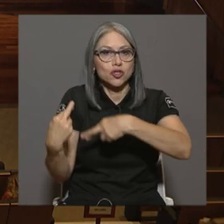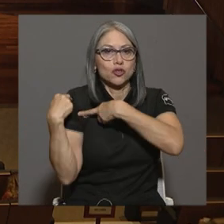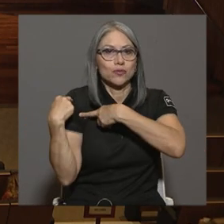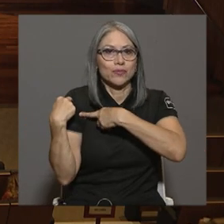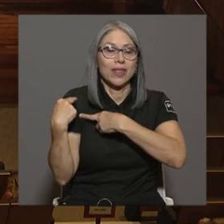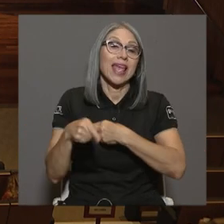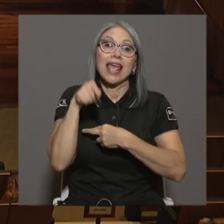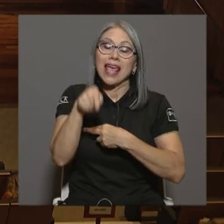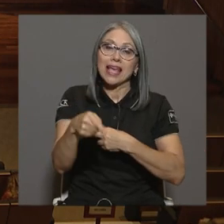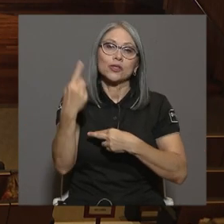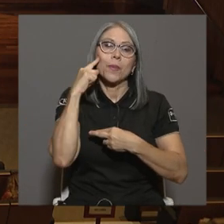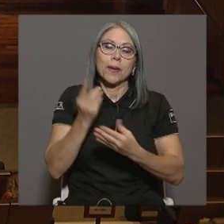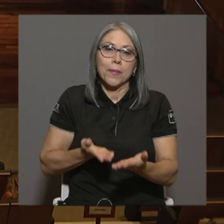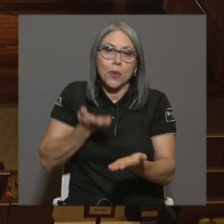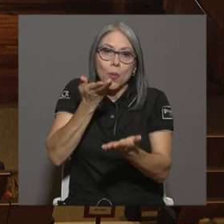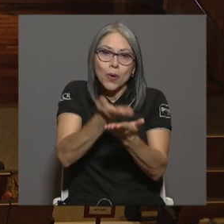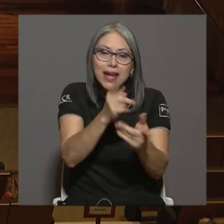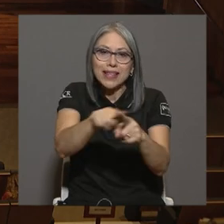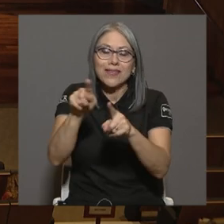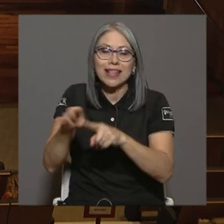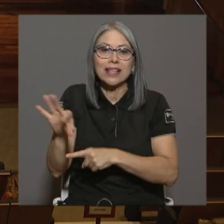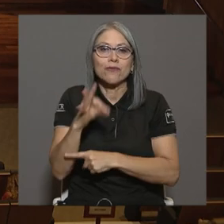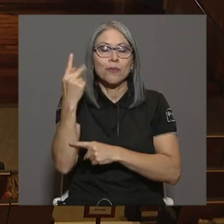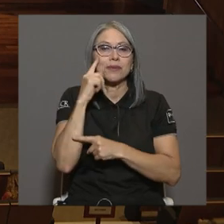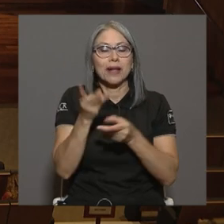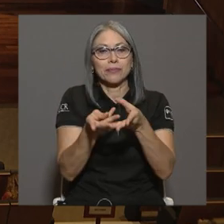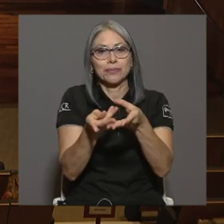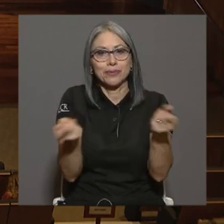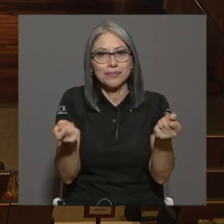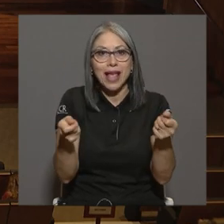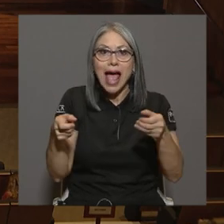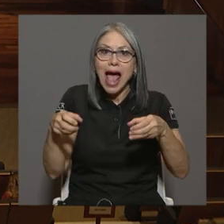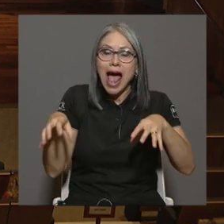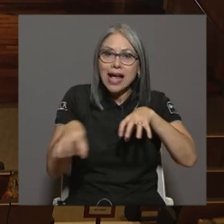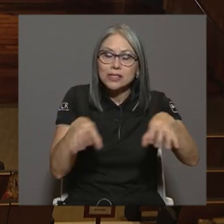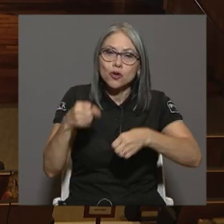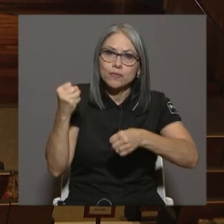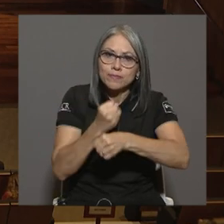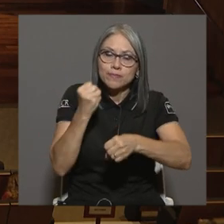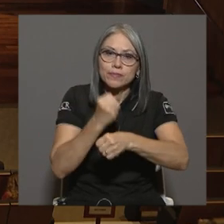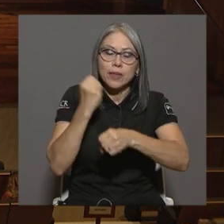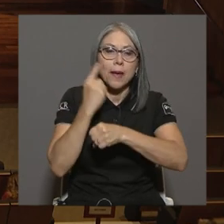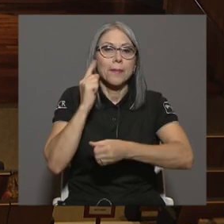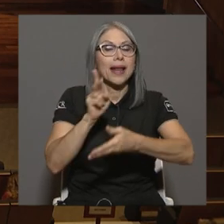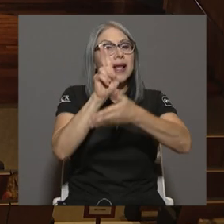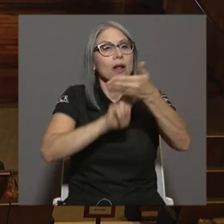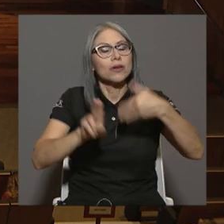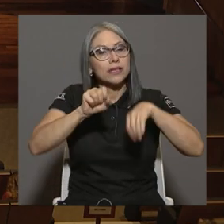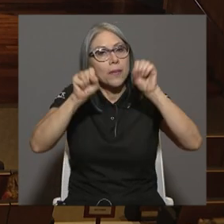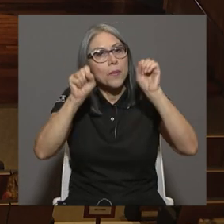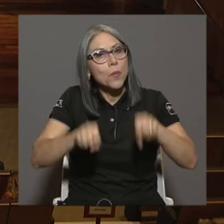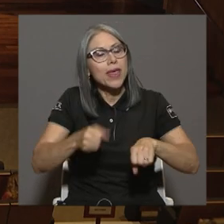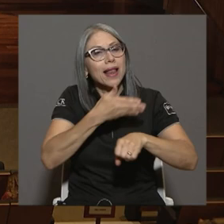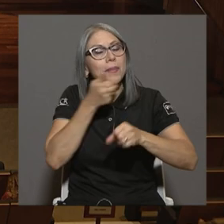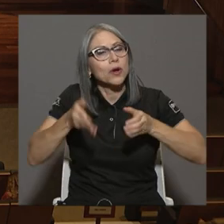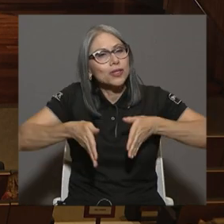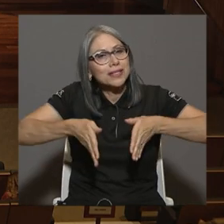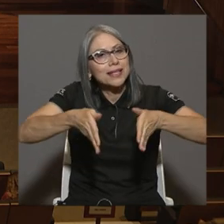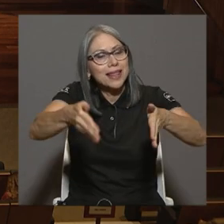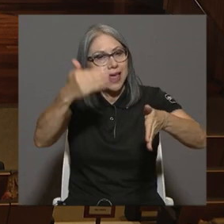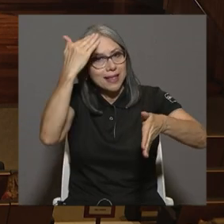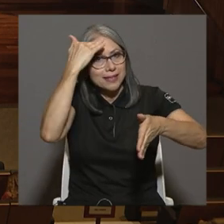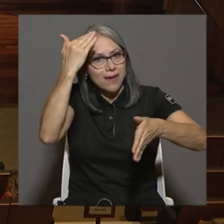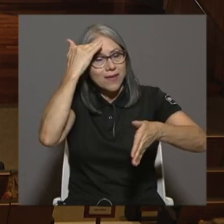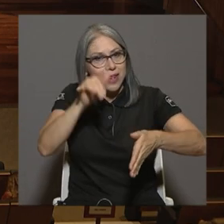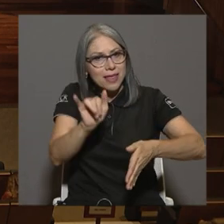el fin de proponer las mejores vías resolutivas y de acción para que la universidad transite por la mejor senda del saber y del